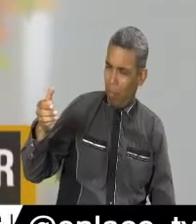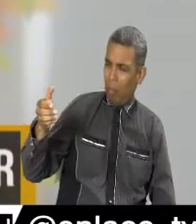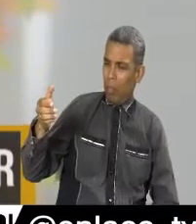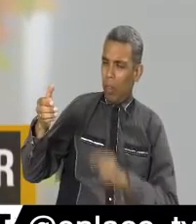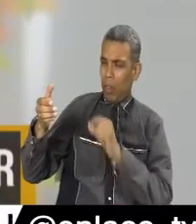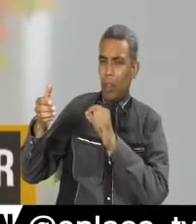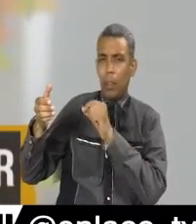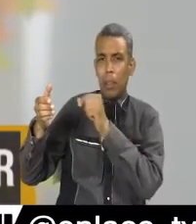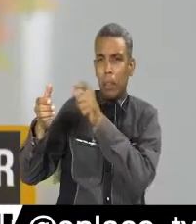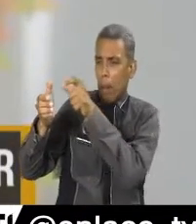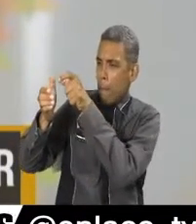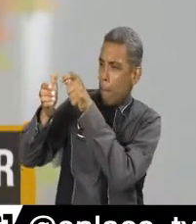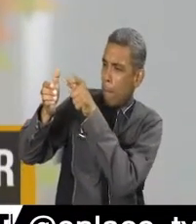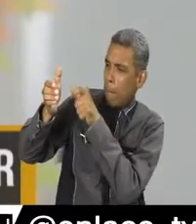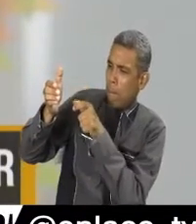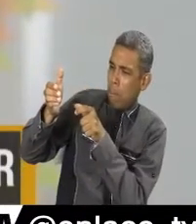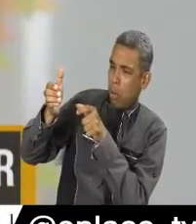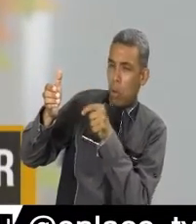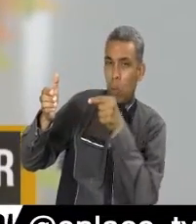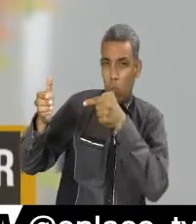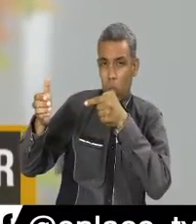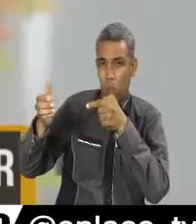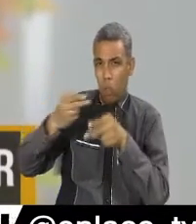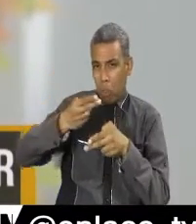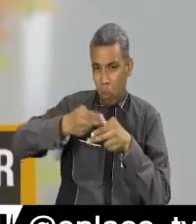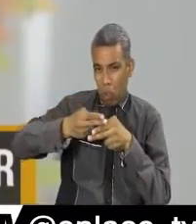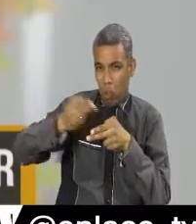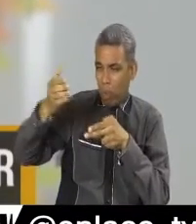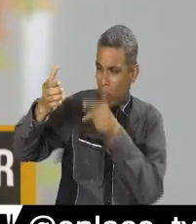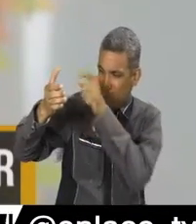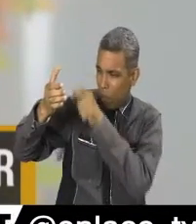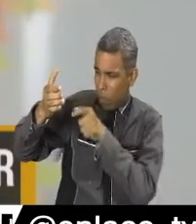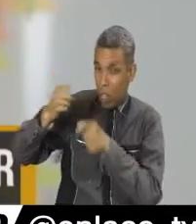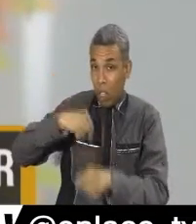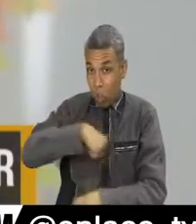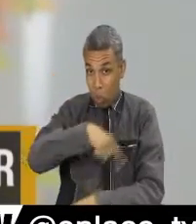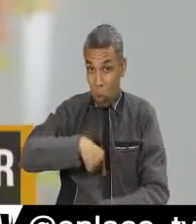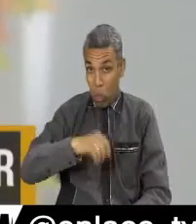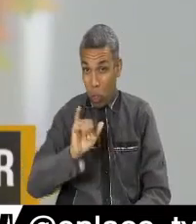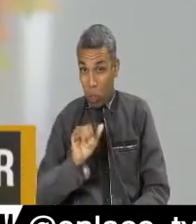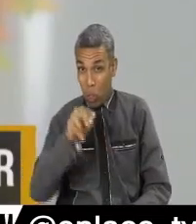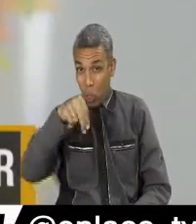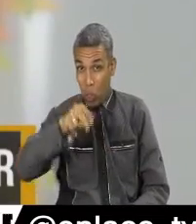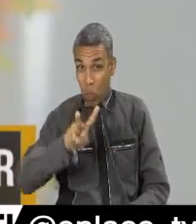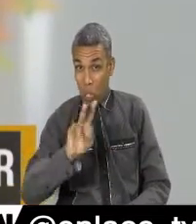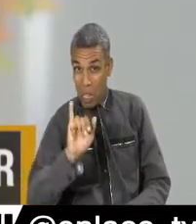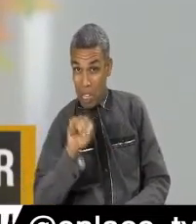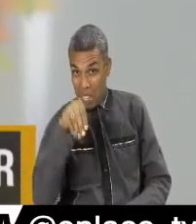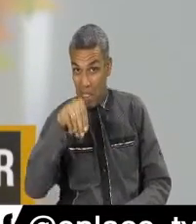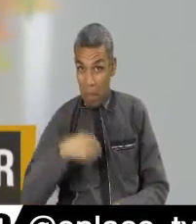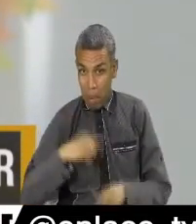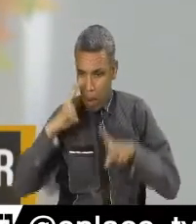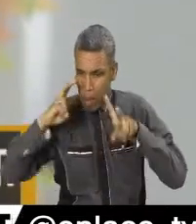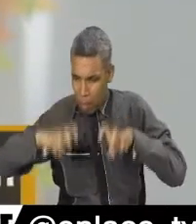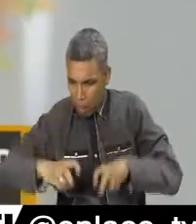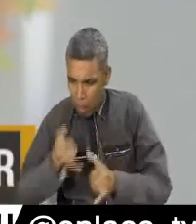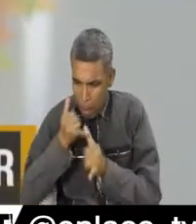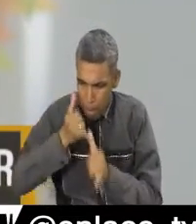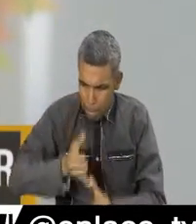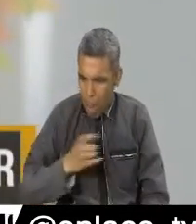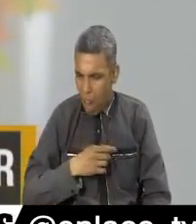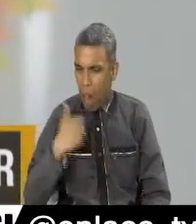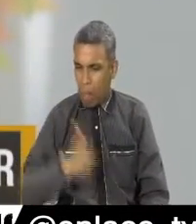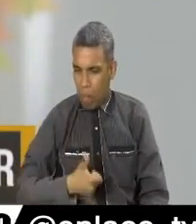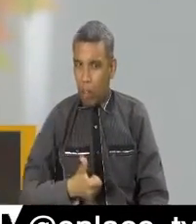laboratorio fabricante que no están autorizados por la autoridad competente. Desde ese punto de vista, el vino viene con una